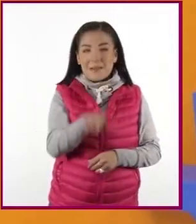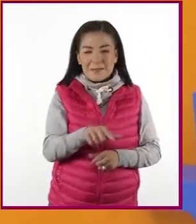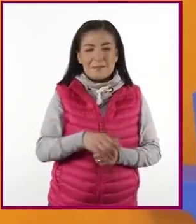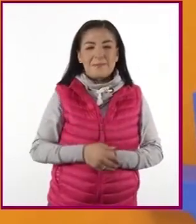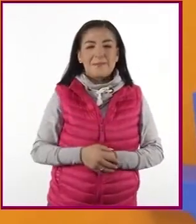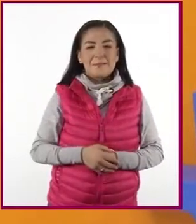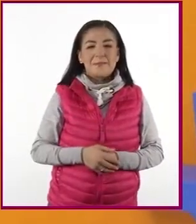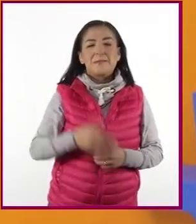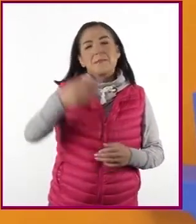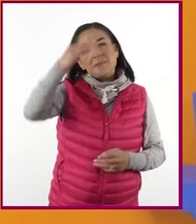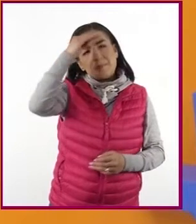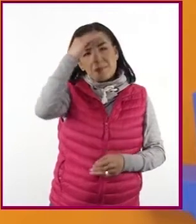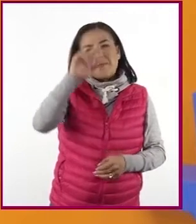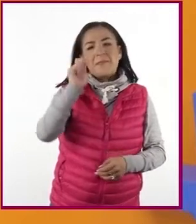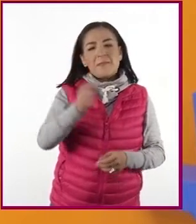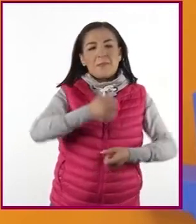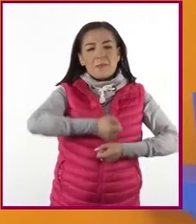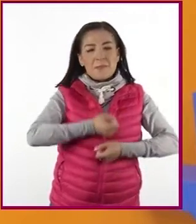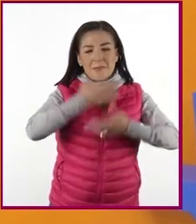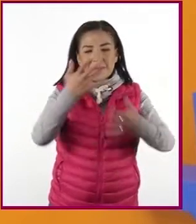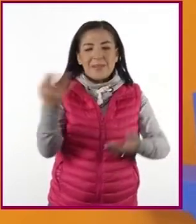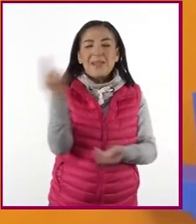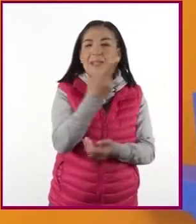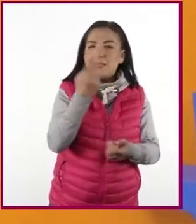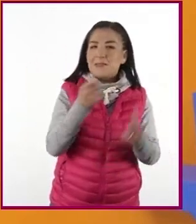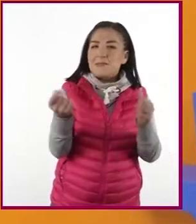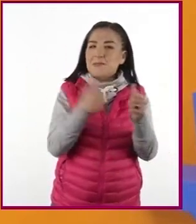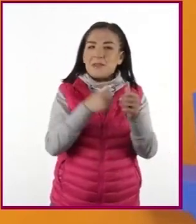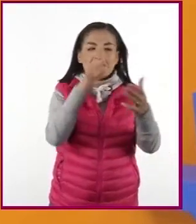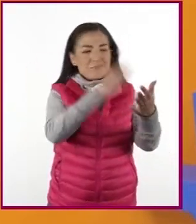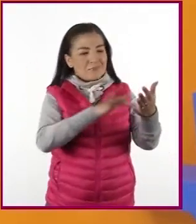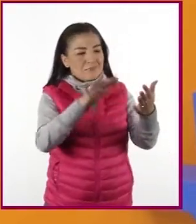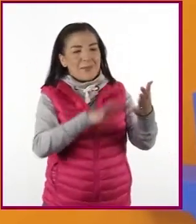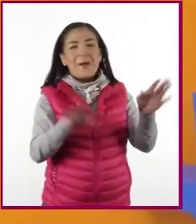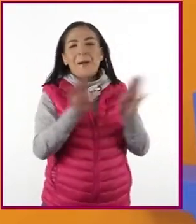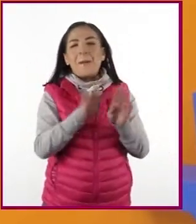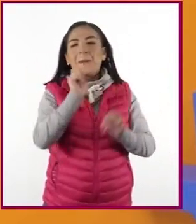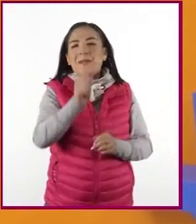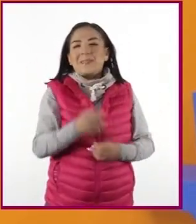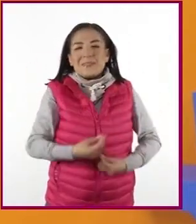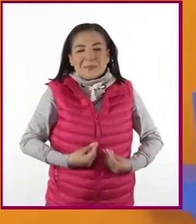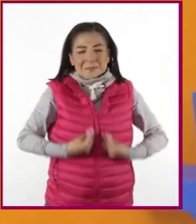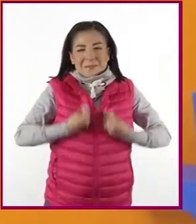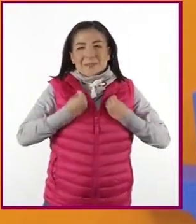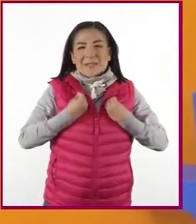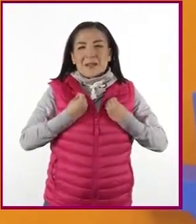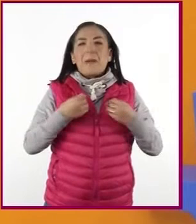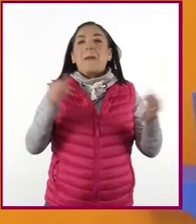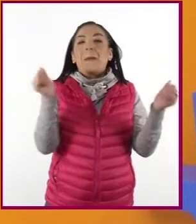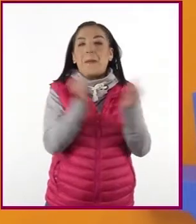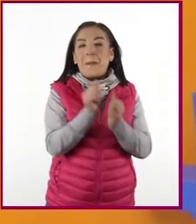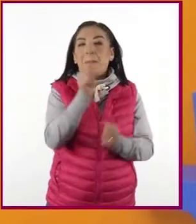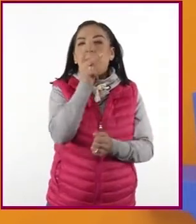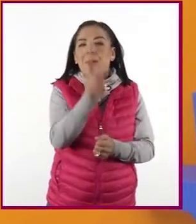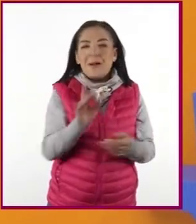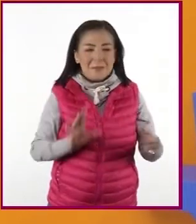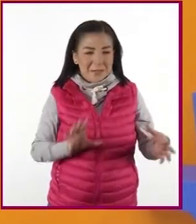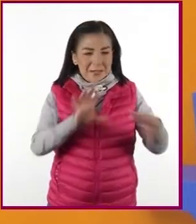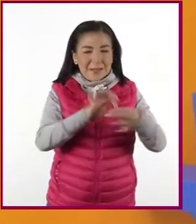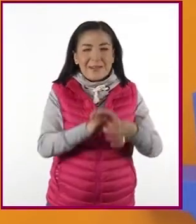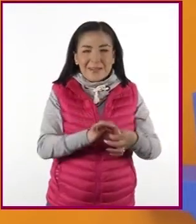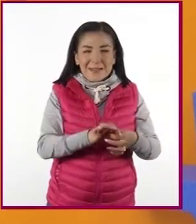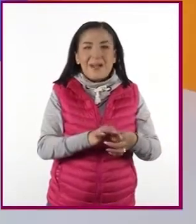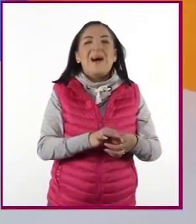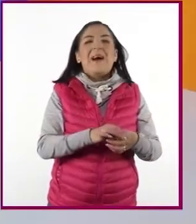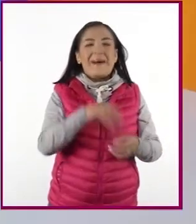poemas hay que leerlos como algo vivo, cuyas palabras adquieren vida para conversar con los